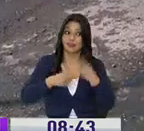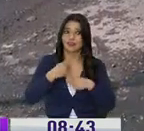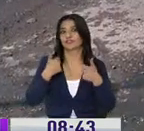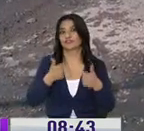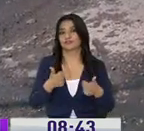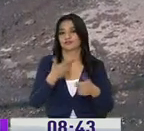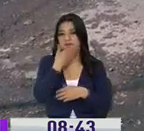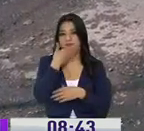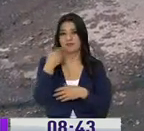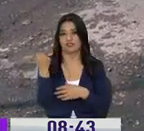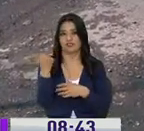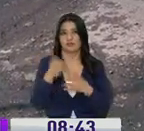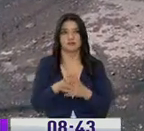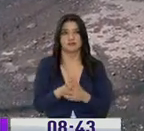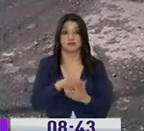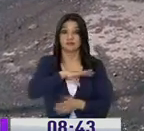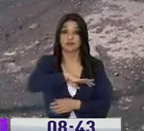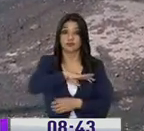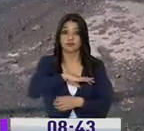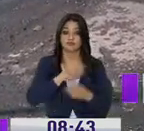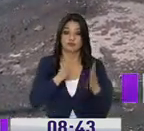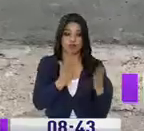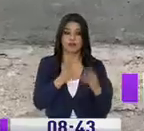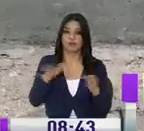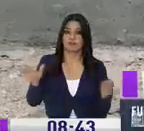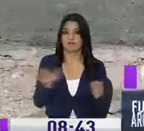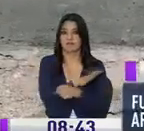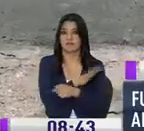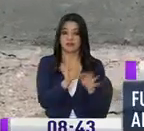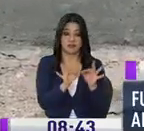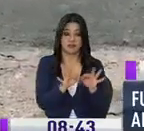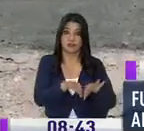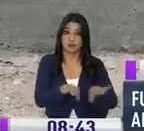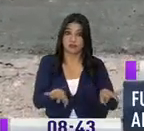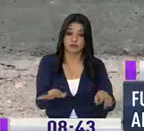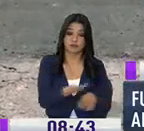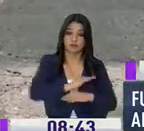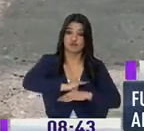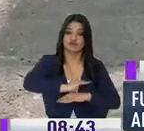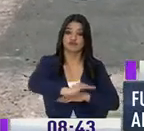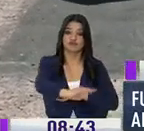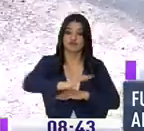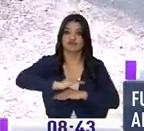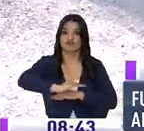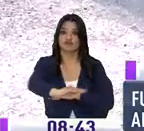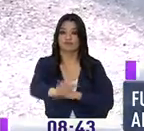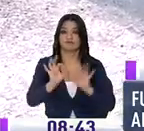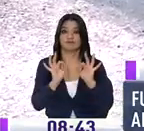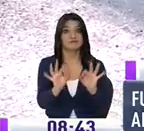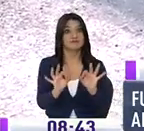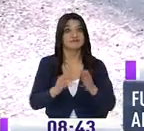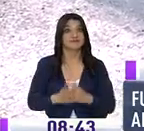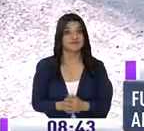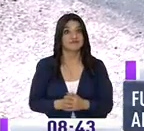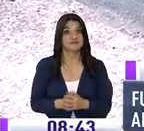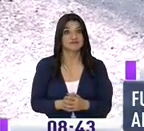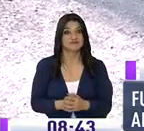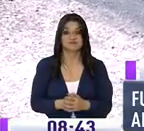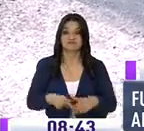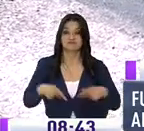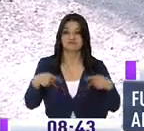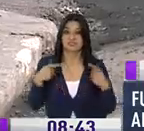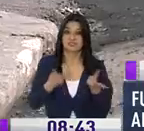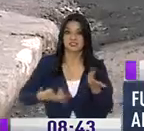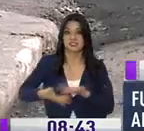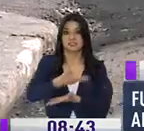El Cabildo realizó en el sitio una obra integral, la reparación de la tubería y la reconstrucción de la calzada, logrando que las condiciones de vida en